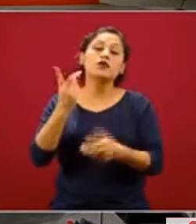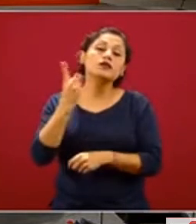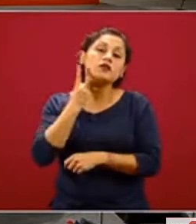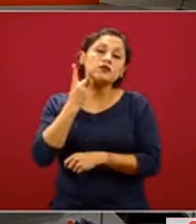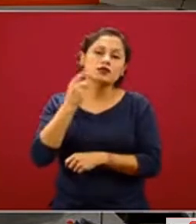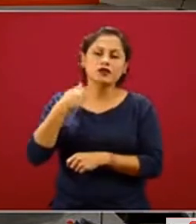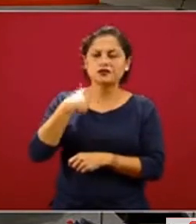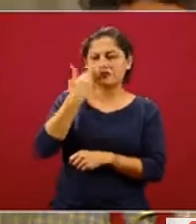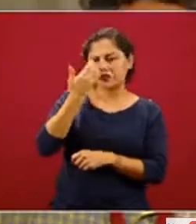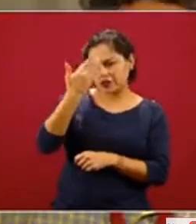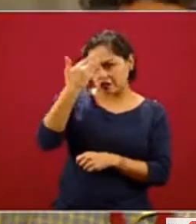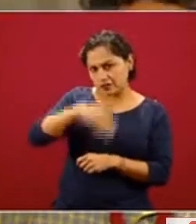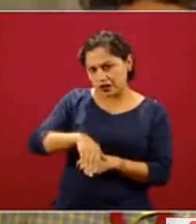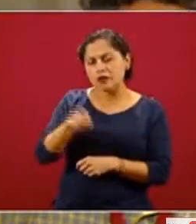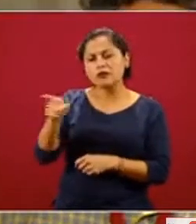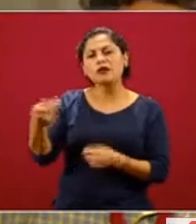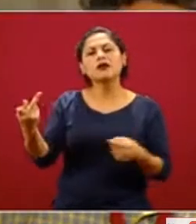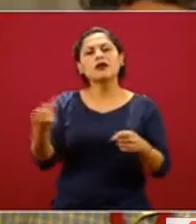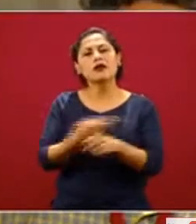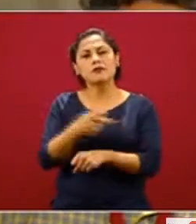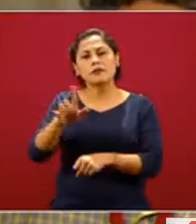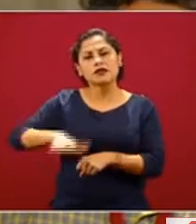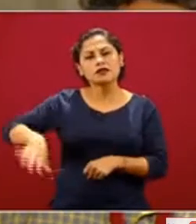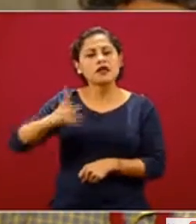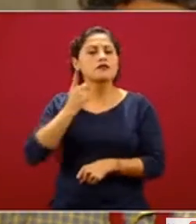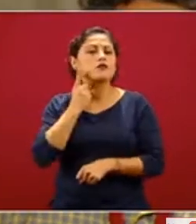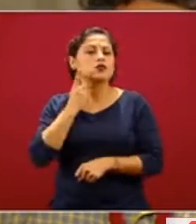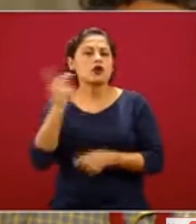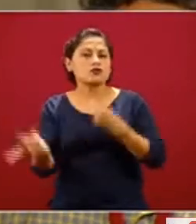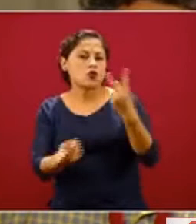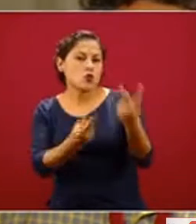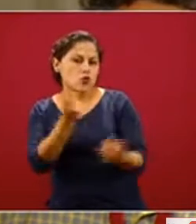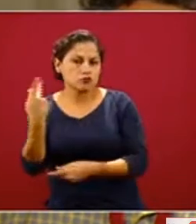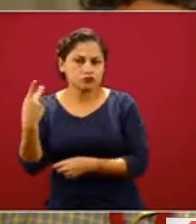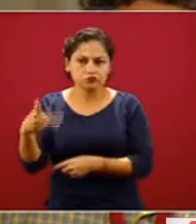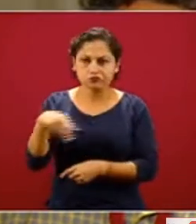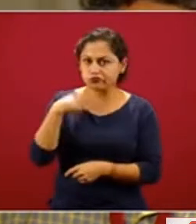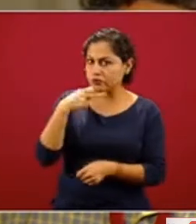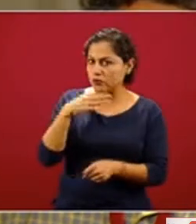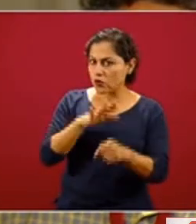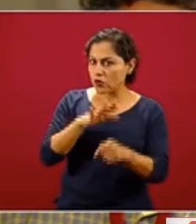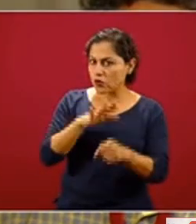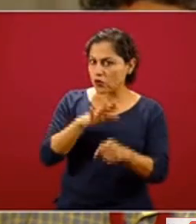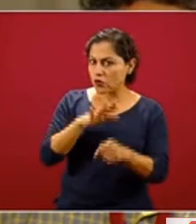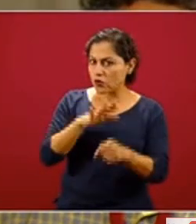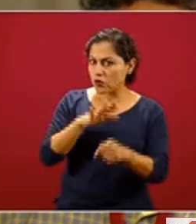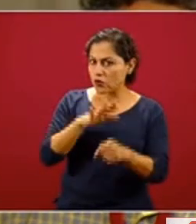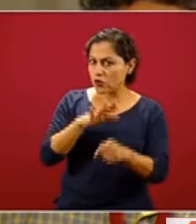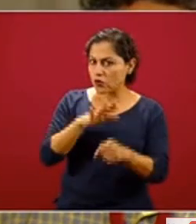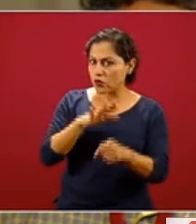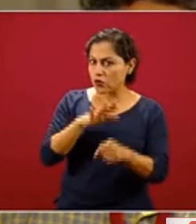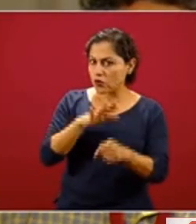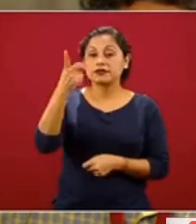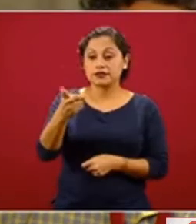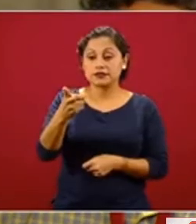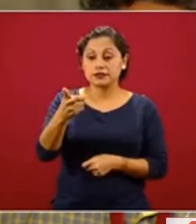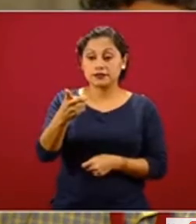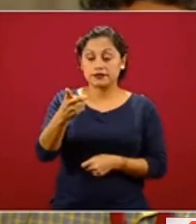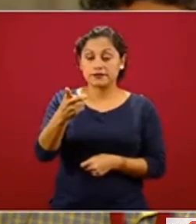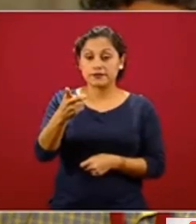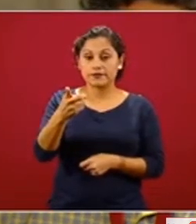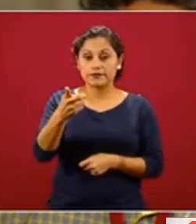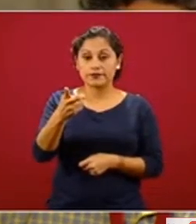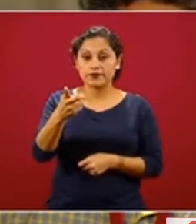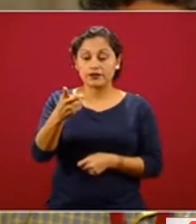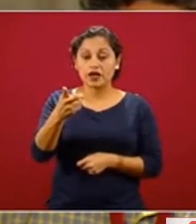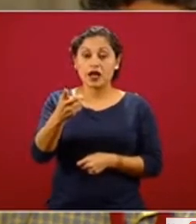ver cuáles fueron las principales inquietudes que han tenido, pero sobre todo usted hizo hincapié precisamente de que muchos de estos